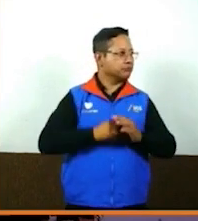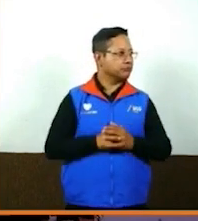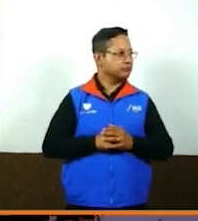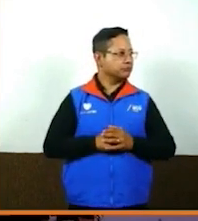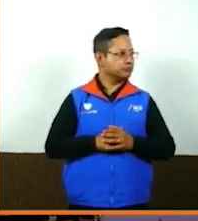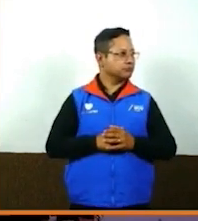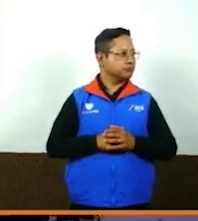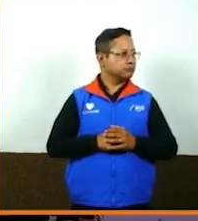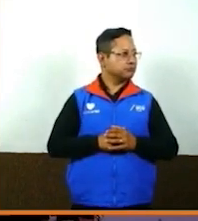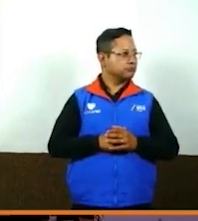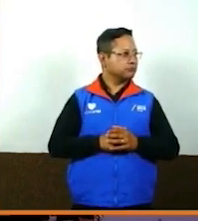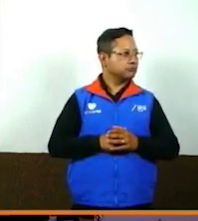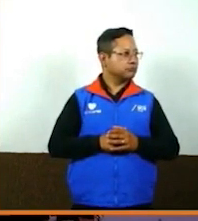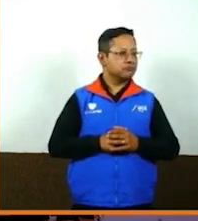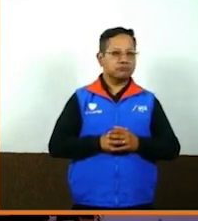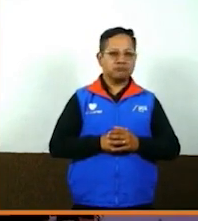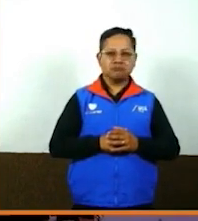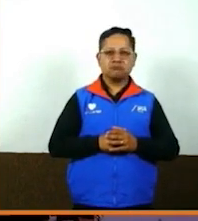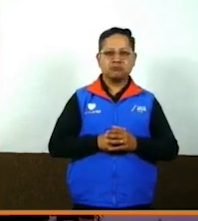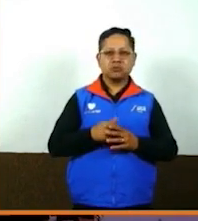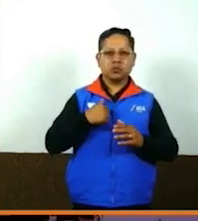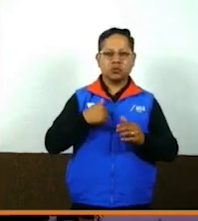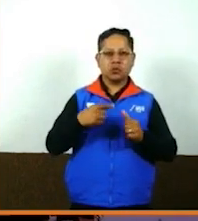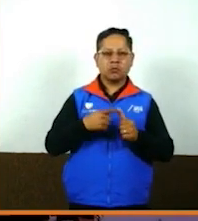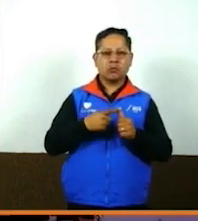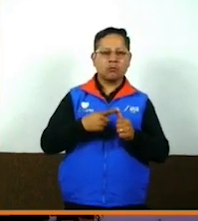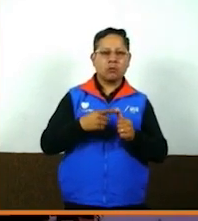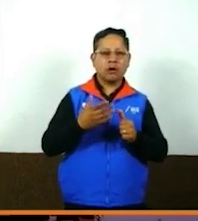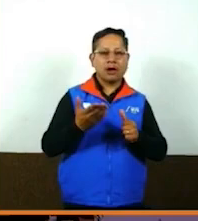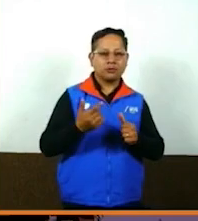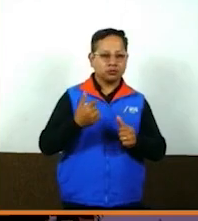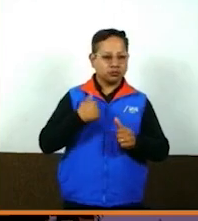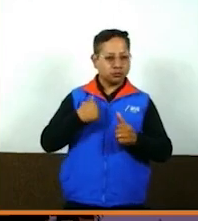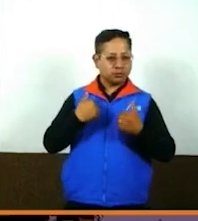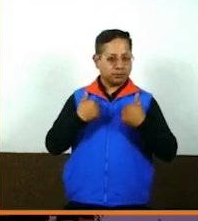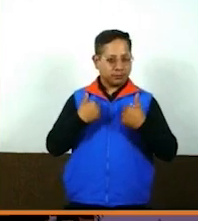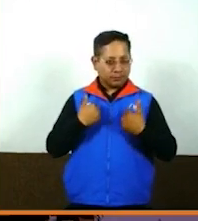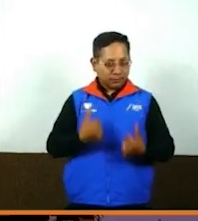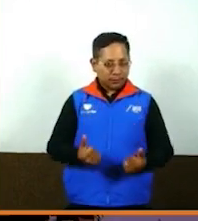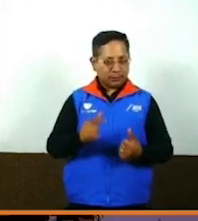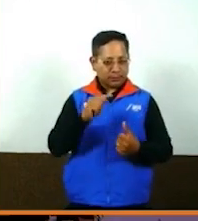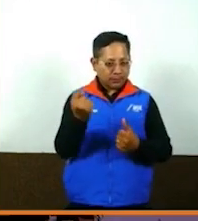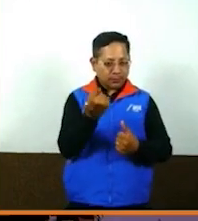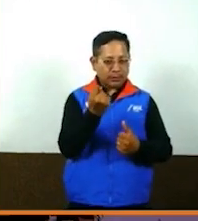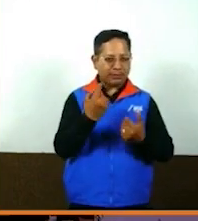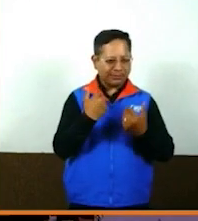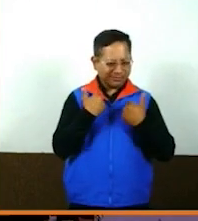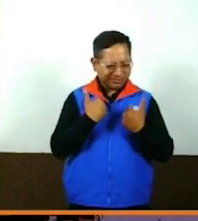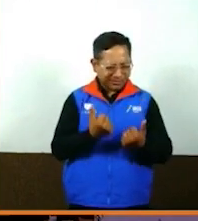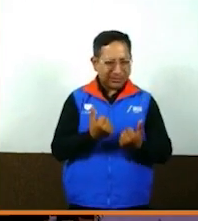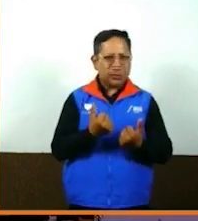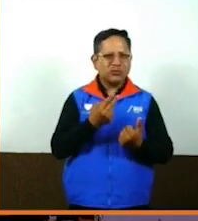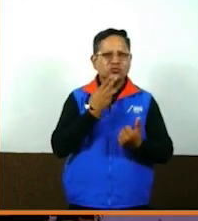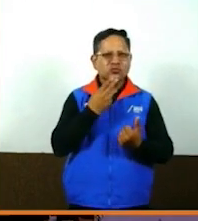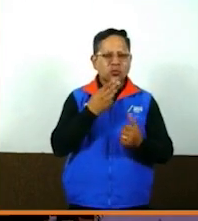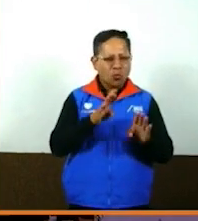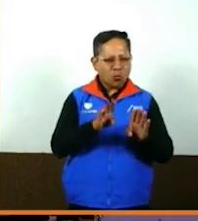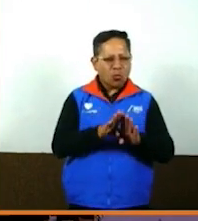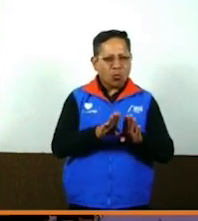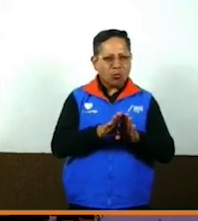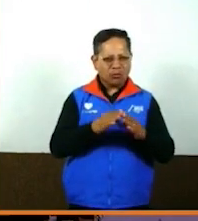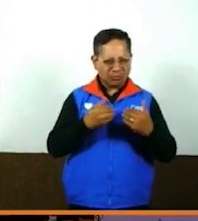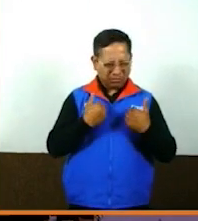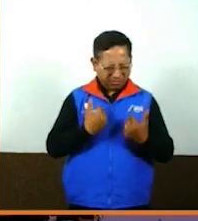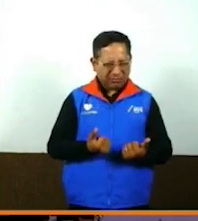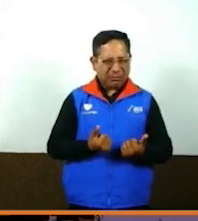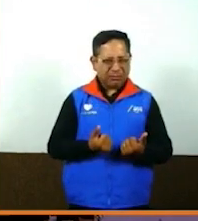empresas, el primer paso que tenemos que dar es realmente entender cómo funcionan estas tecnologías. ¿Qué uso